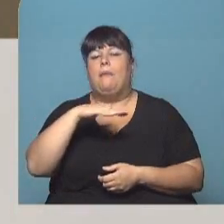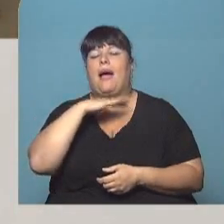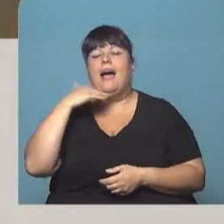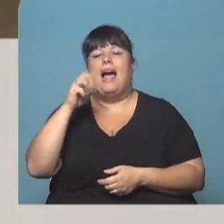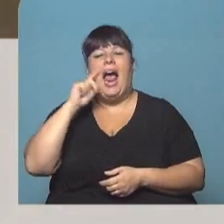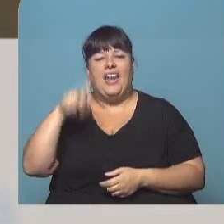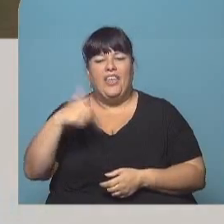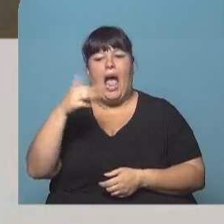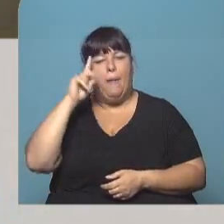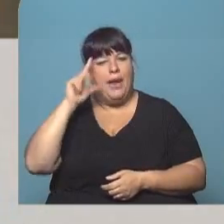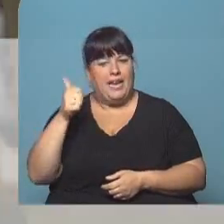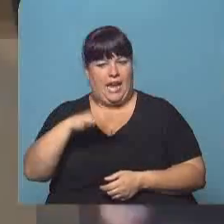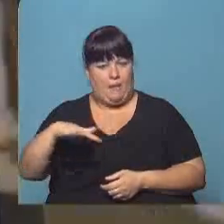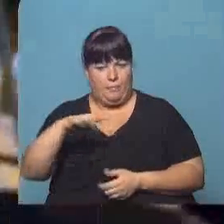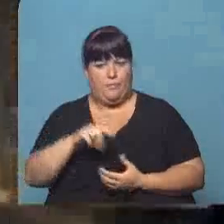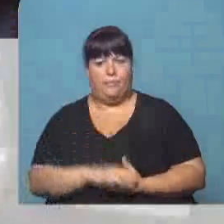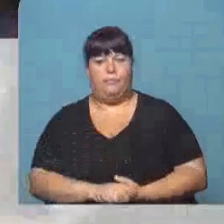Jardín América.